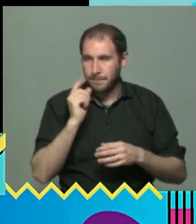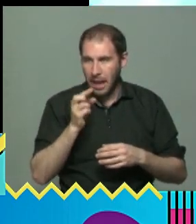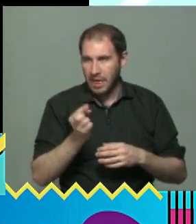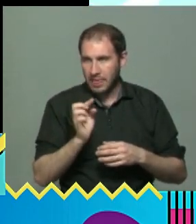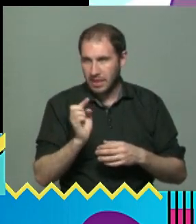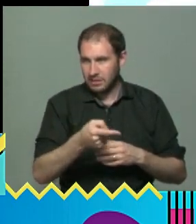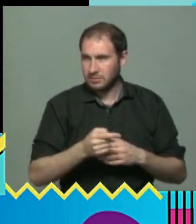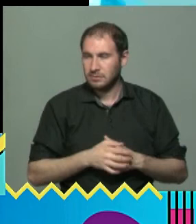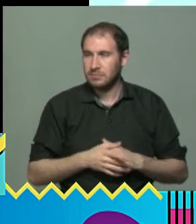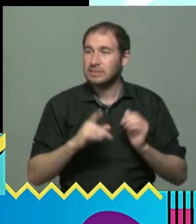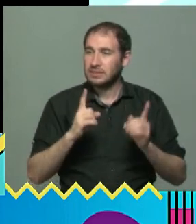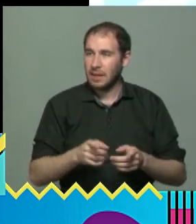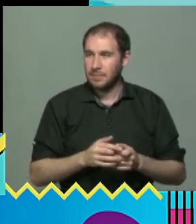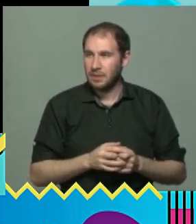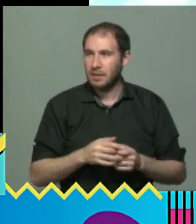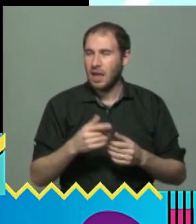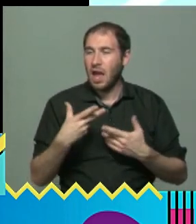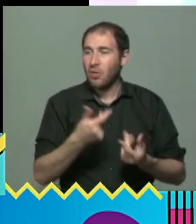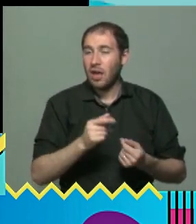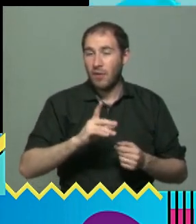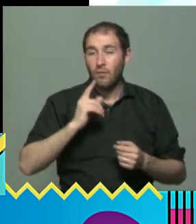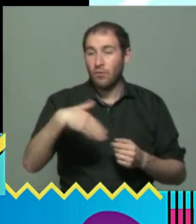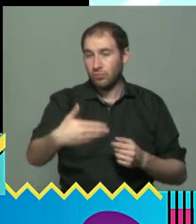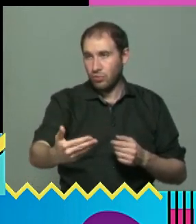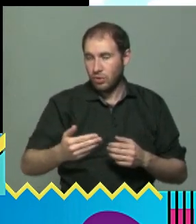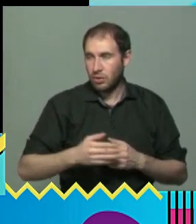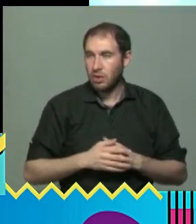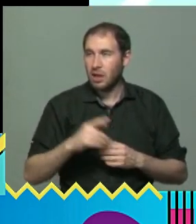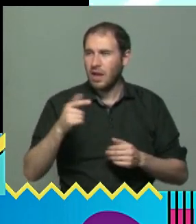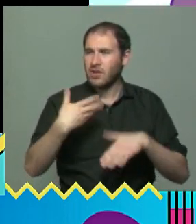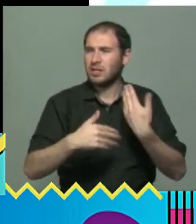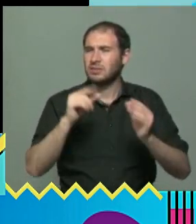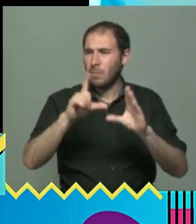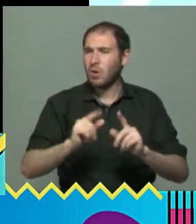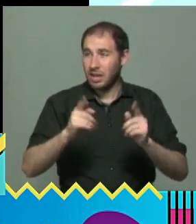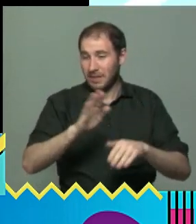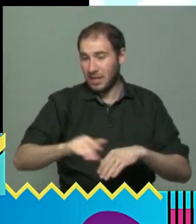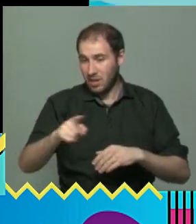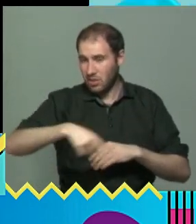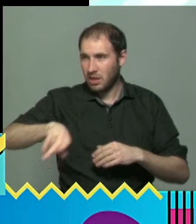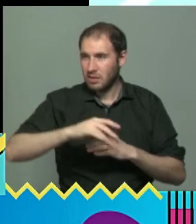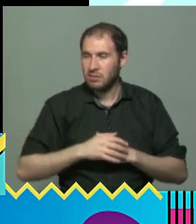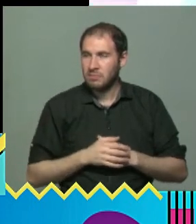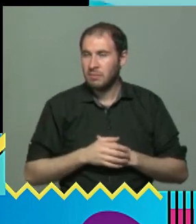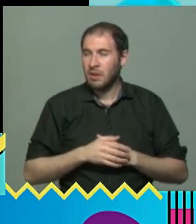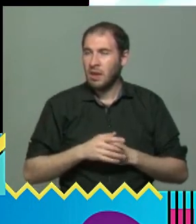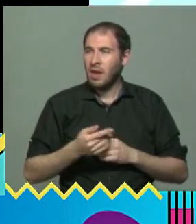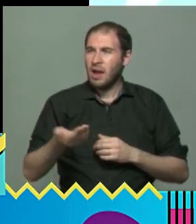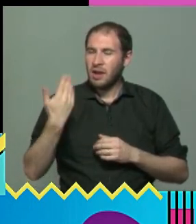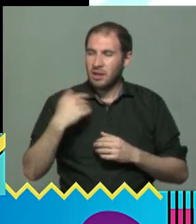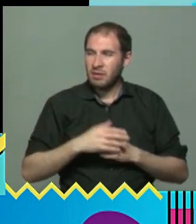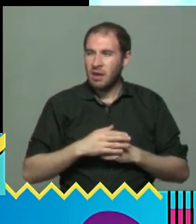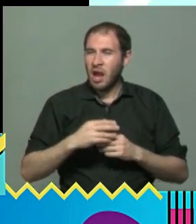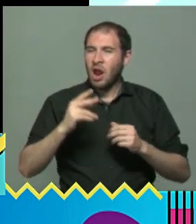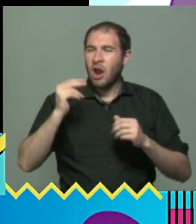y también esto va a contribuir a que el día de mañana no haya tanta violencia también en los niños. Justamente ahora estuvimos en el